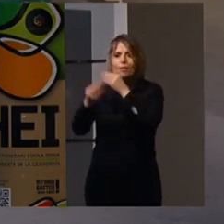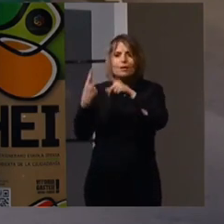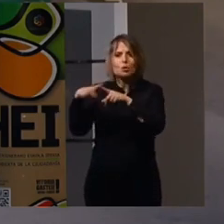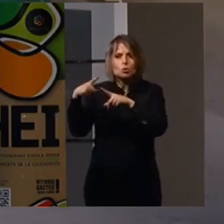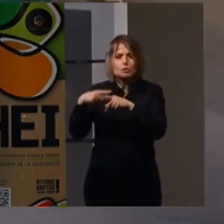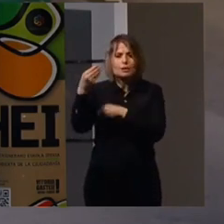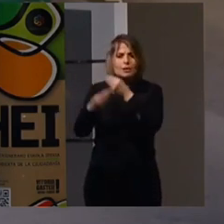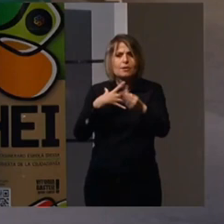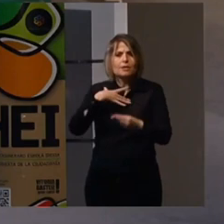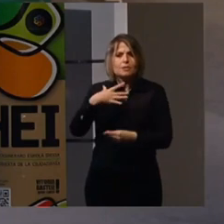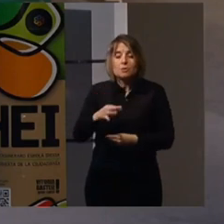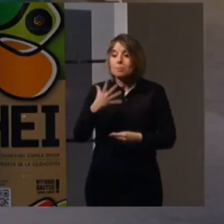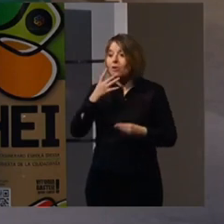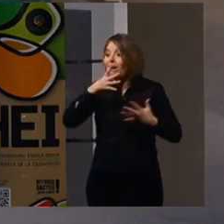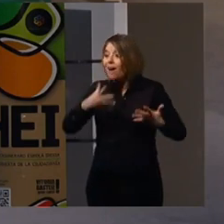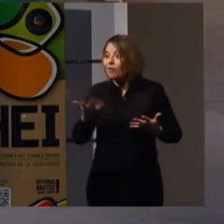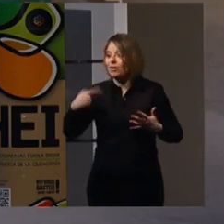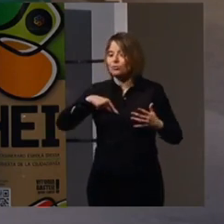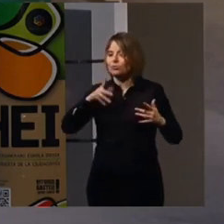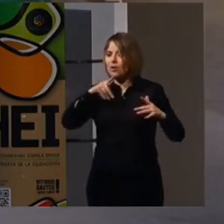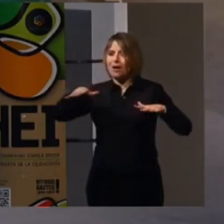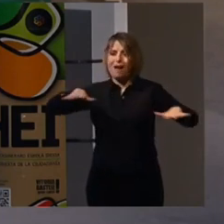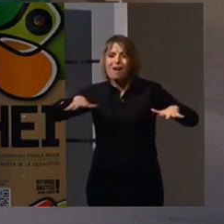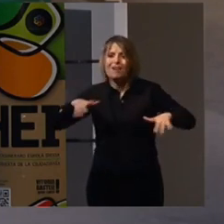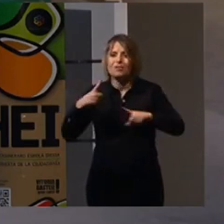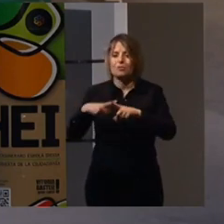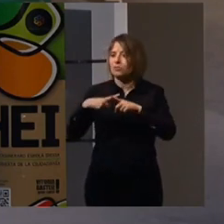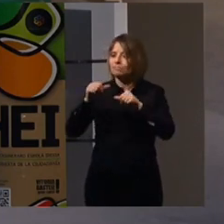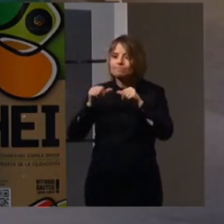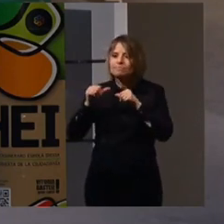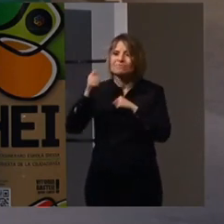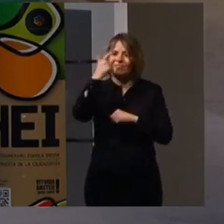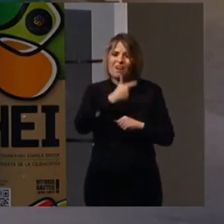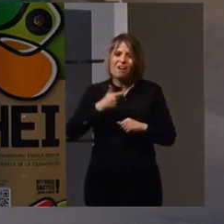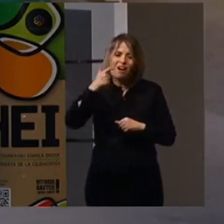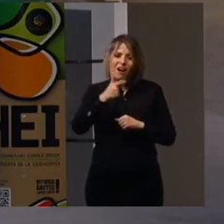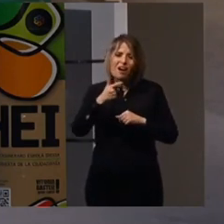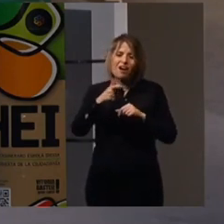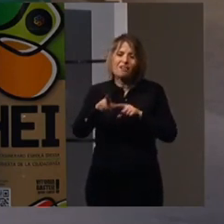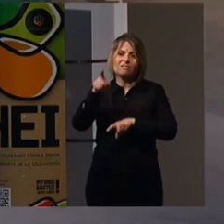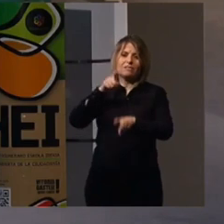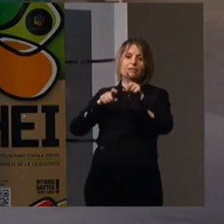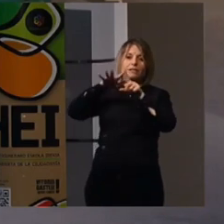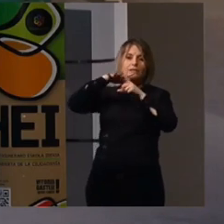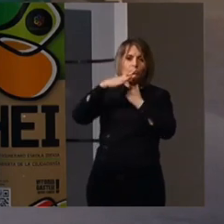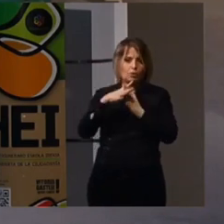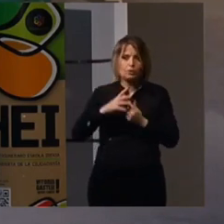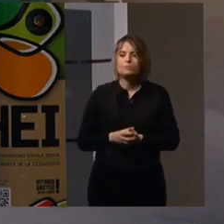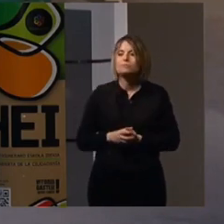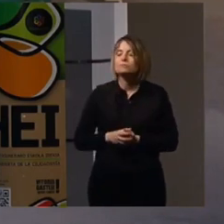muchas cosas, pero incluso poniéndonos las pilas ahora y haciendo un montón de cosas ahora, vamos a tardar mucho en revertir el daño que hemos hecho, ¿no? Entonces, de